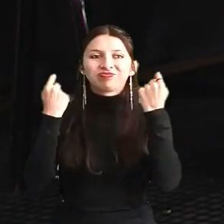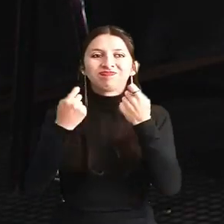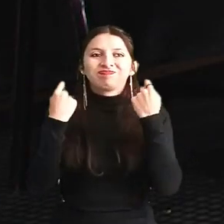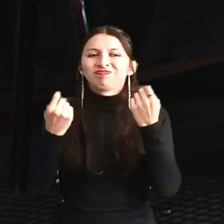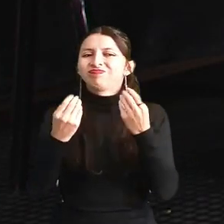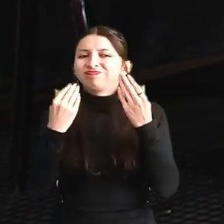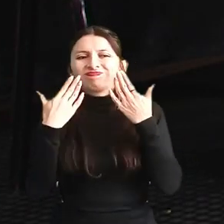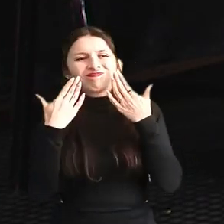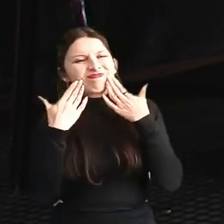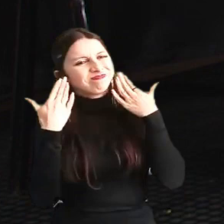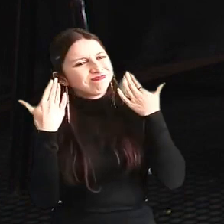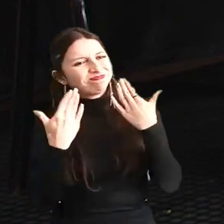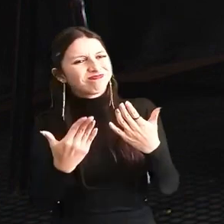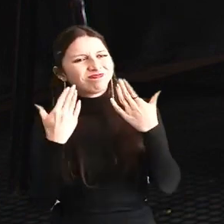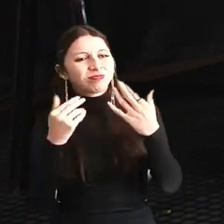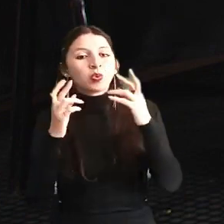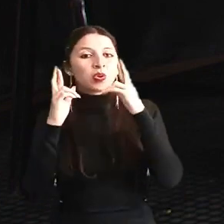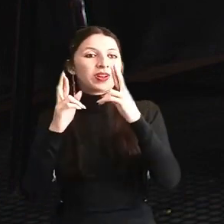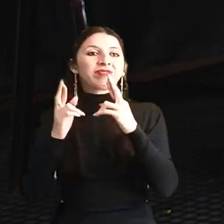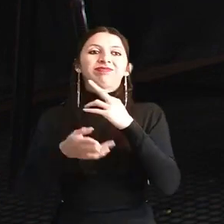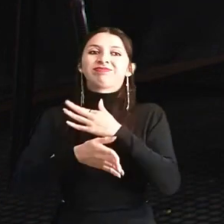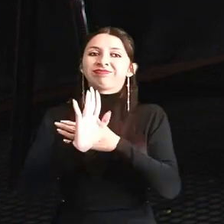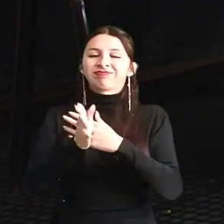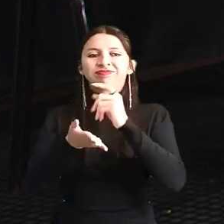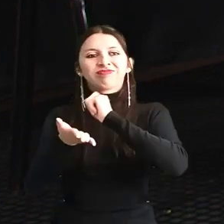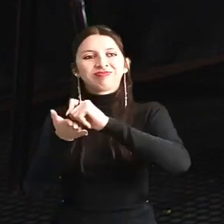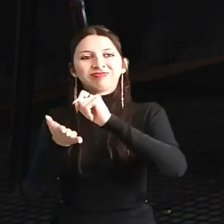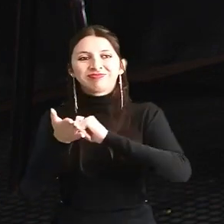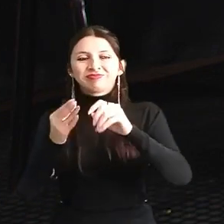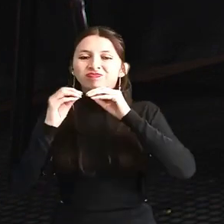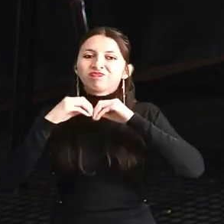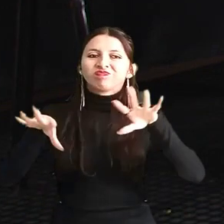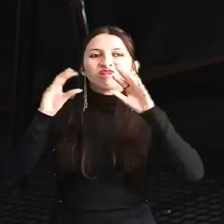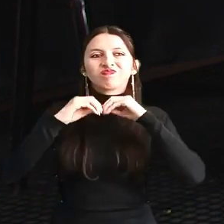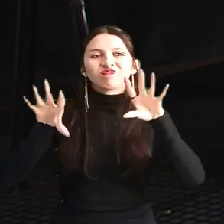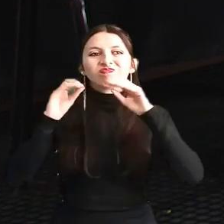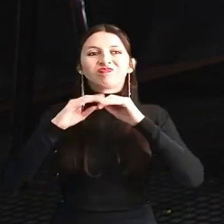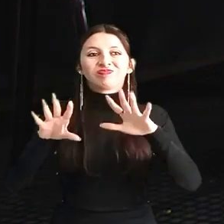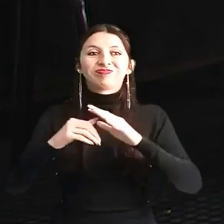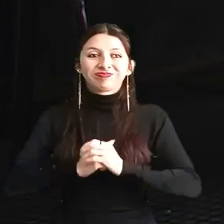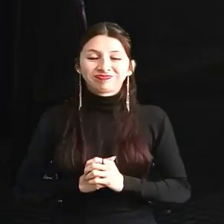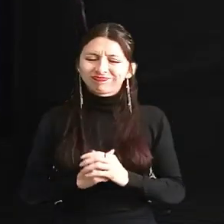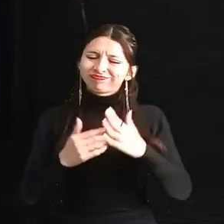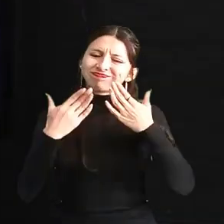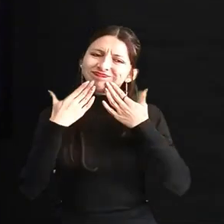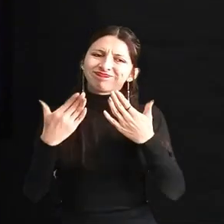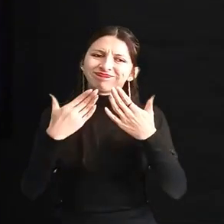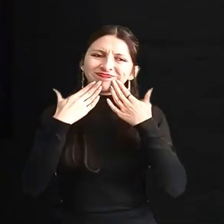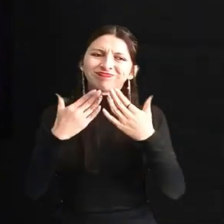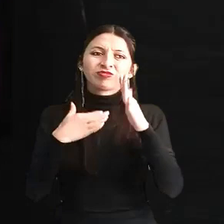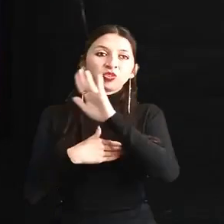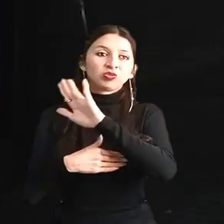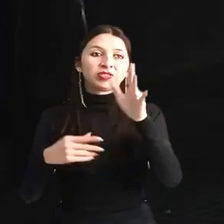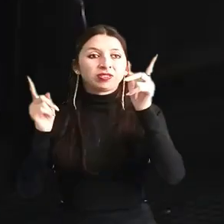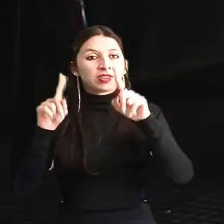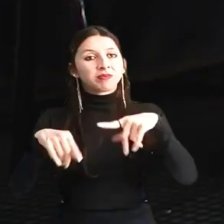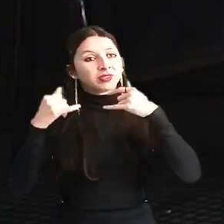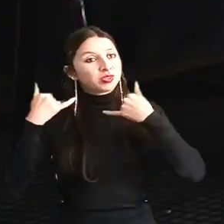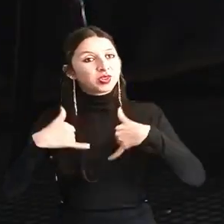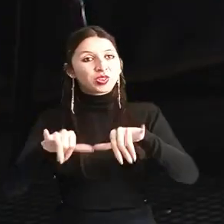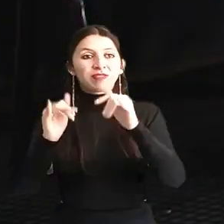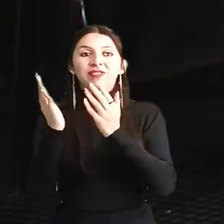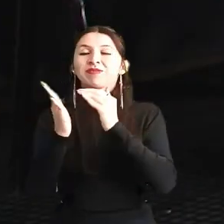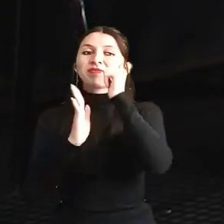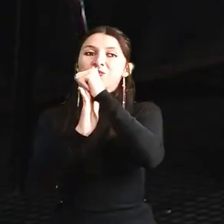muchos éxitos y por supuesto muchos más números de esta revista tan importante Muchísimas gracias Bueno a ustedes también nos